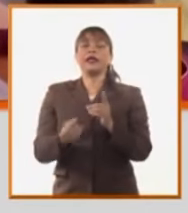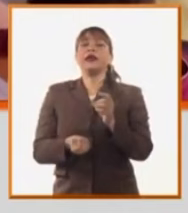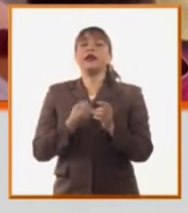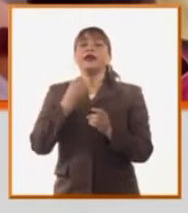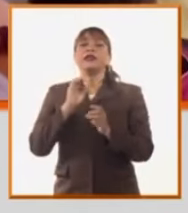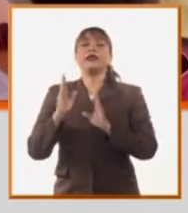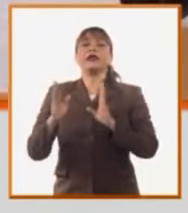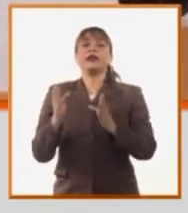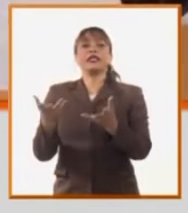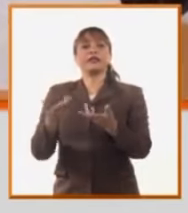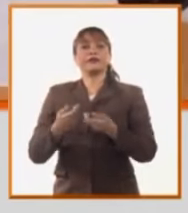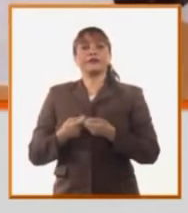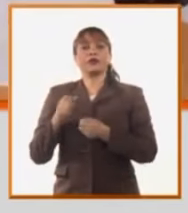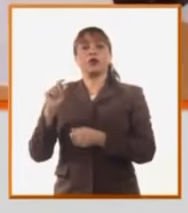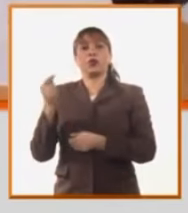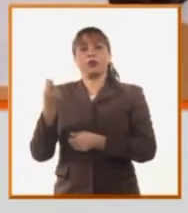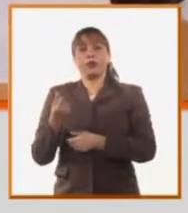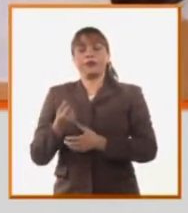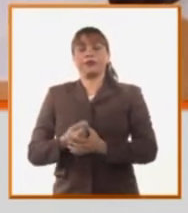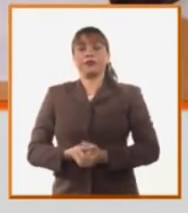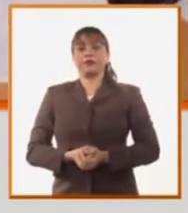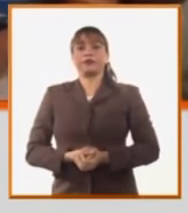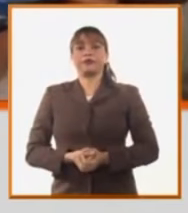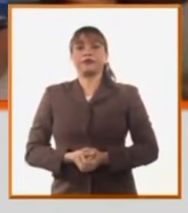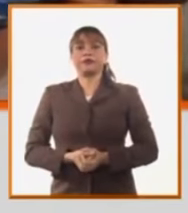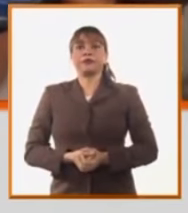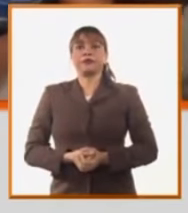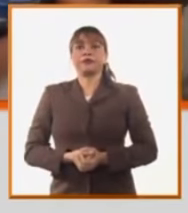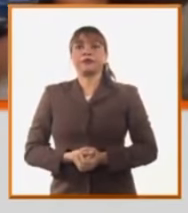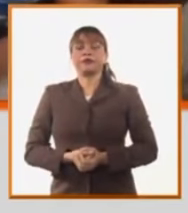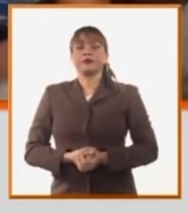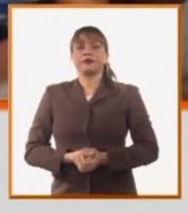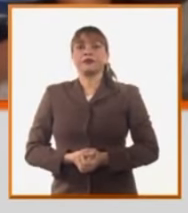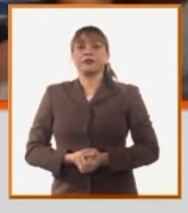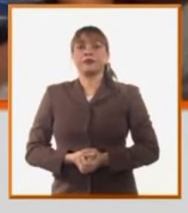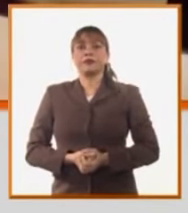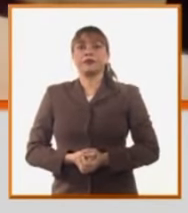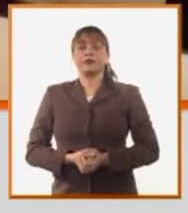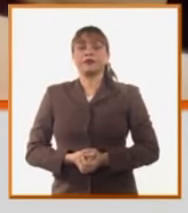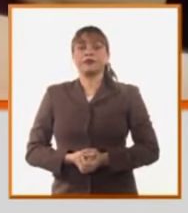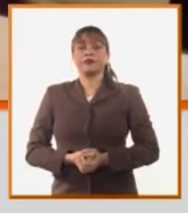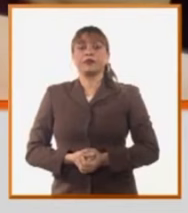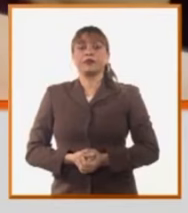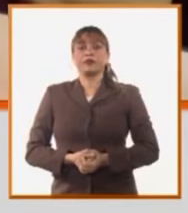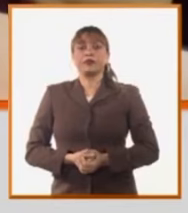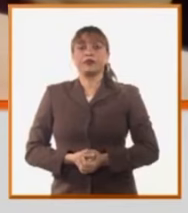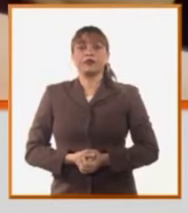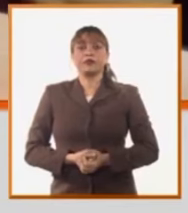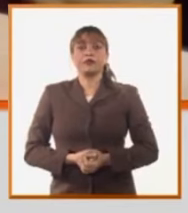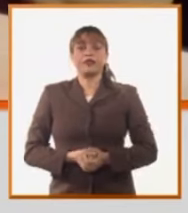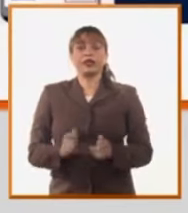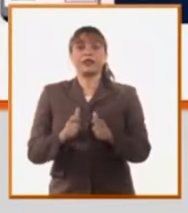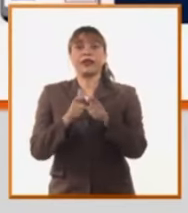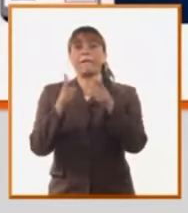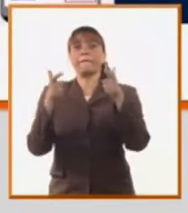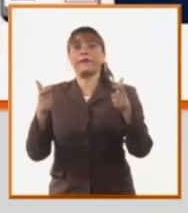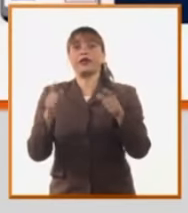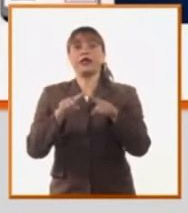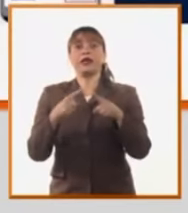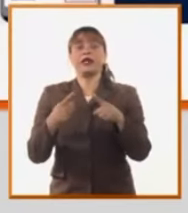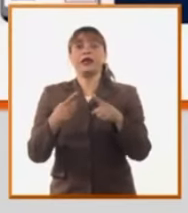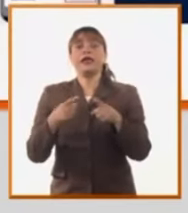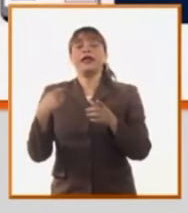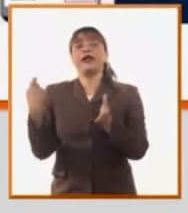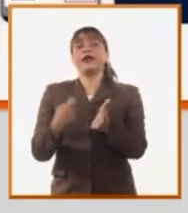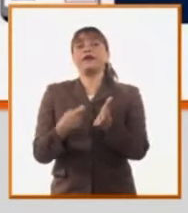económica paralelo a esto se elimina o se amplía el la base para el para el